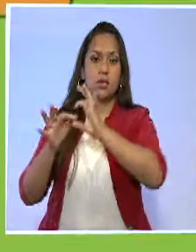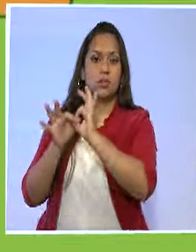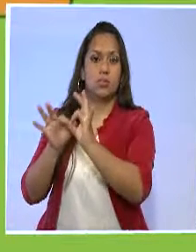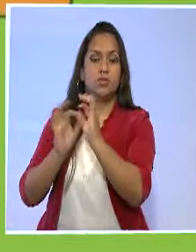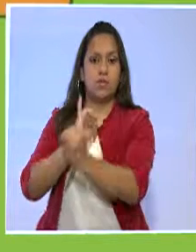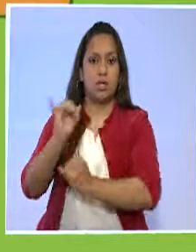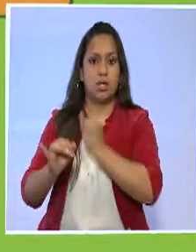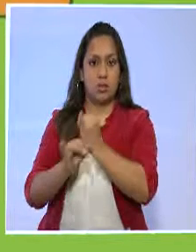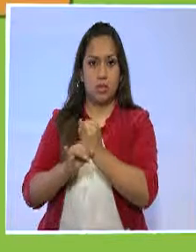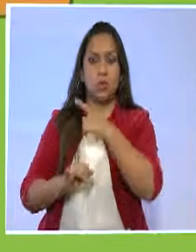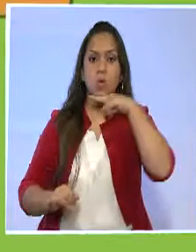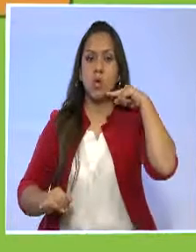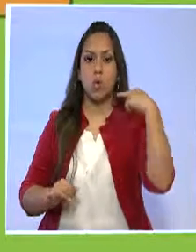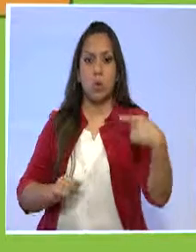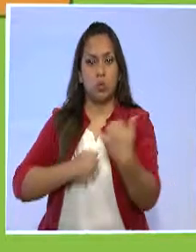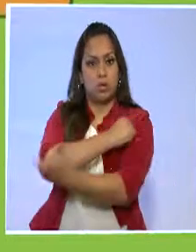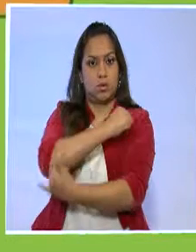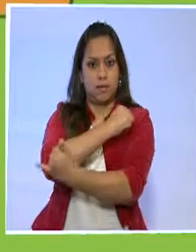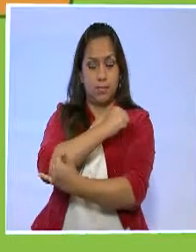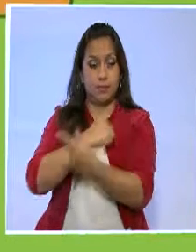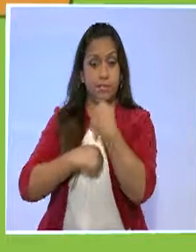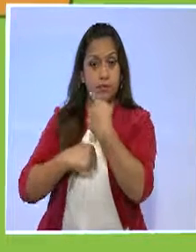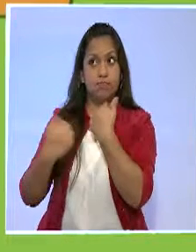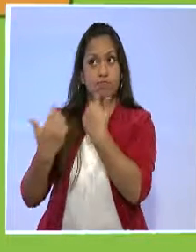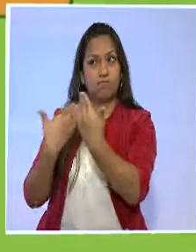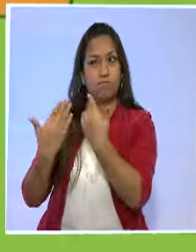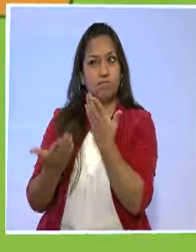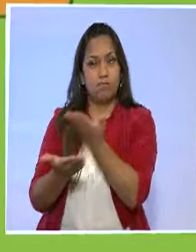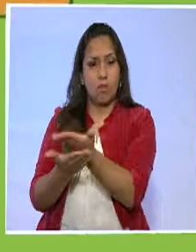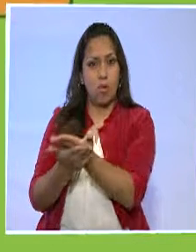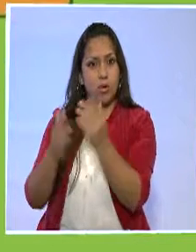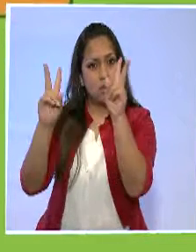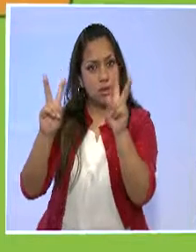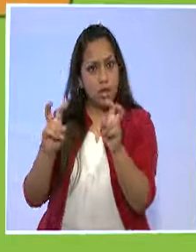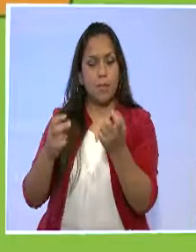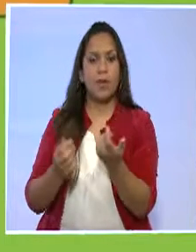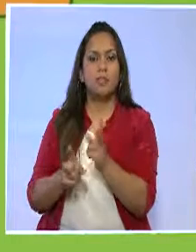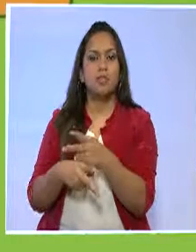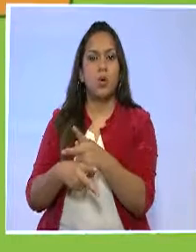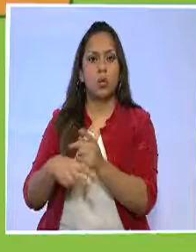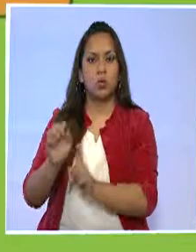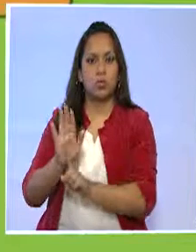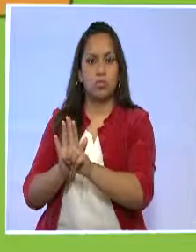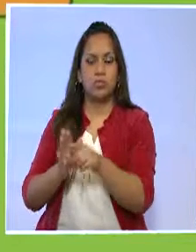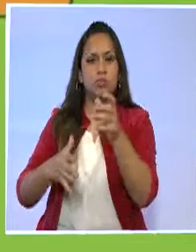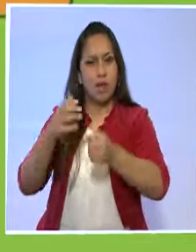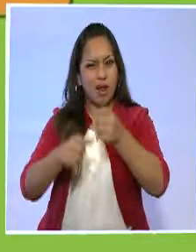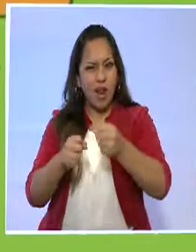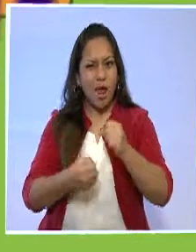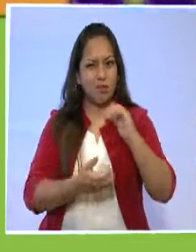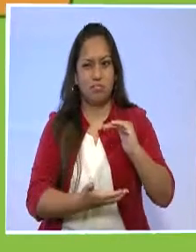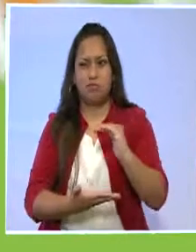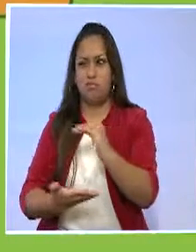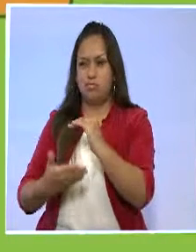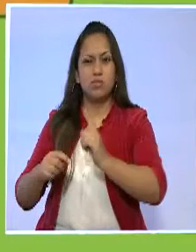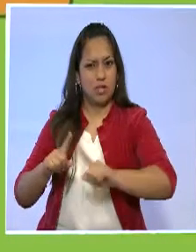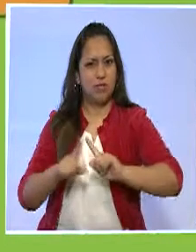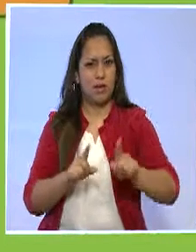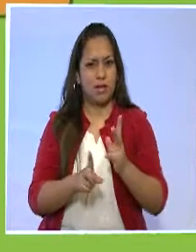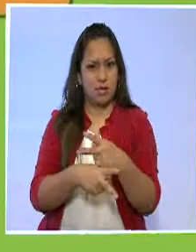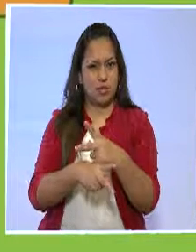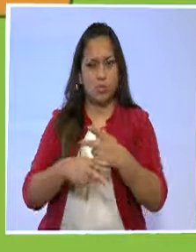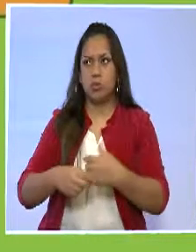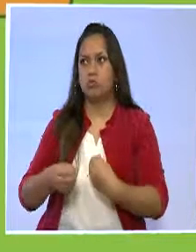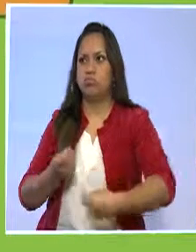de rusia para plantear entre otros el tema productivo y comercial de productos lácteos ecuatorianos la